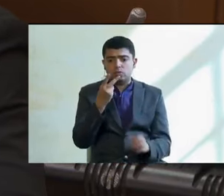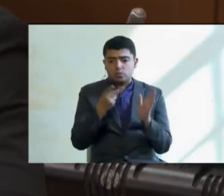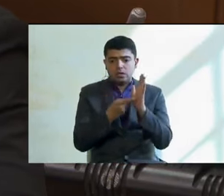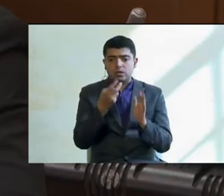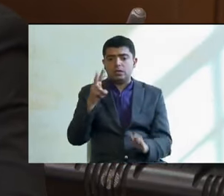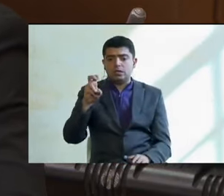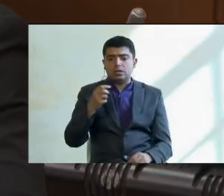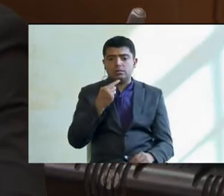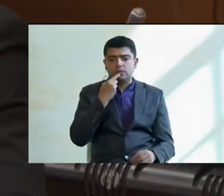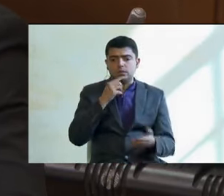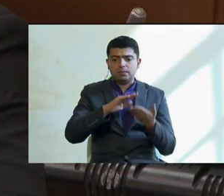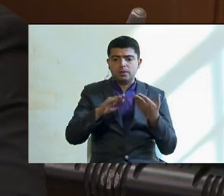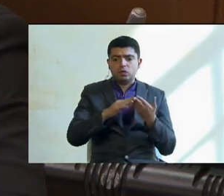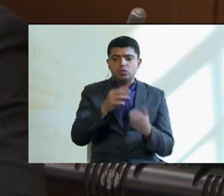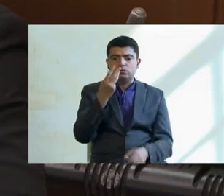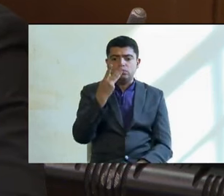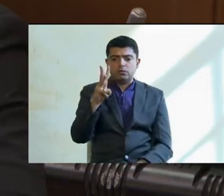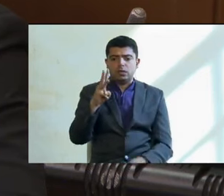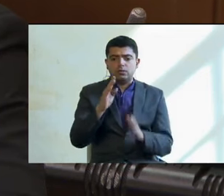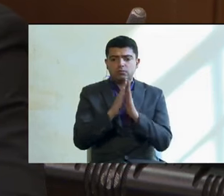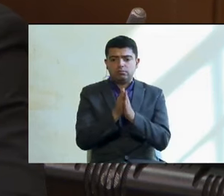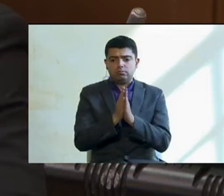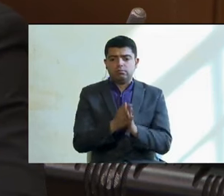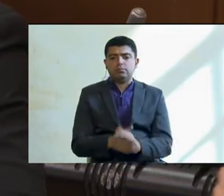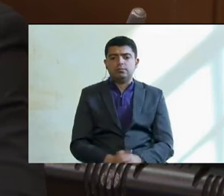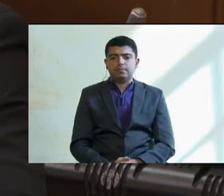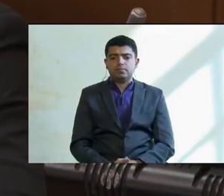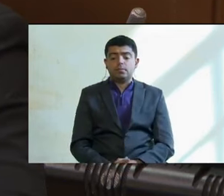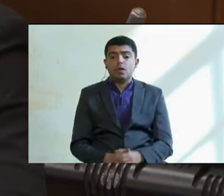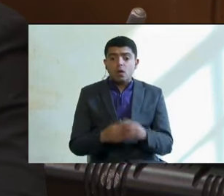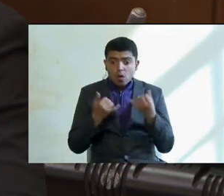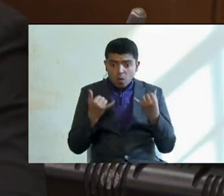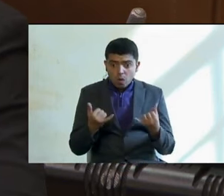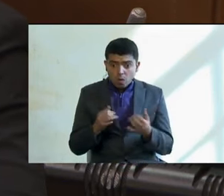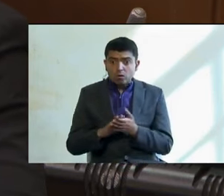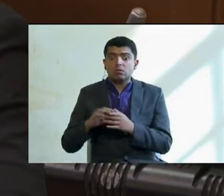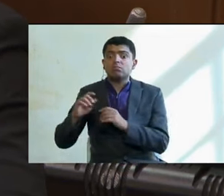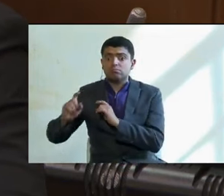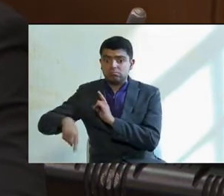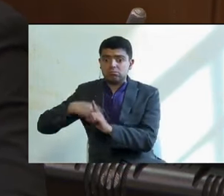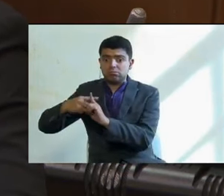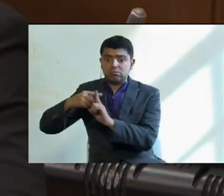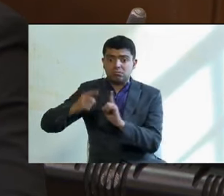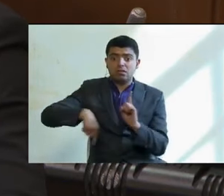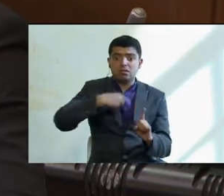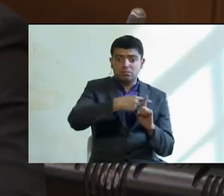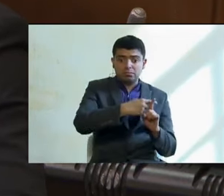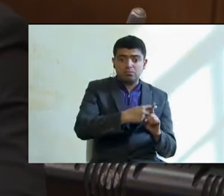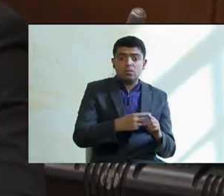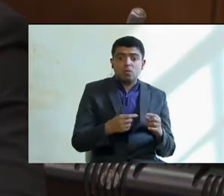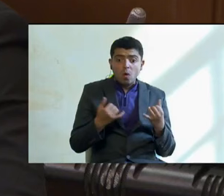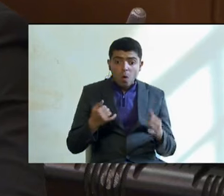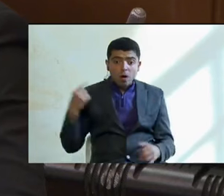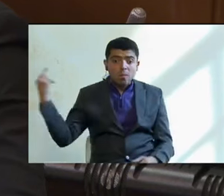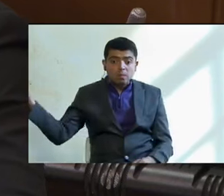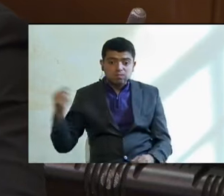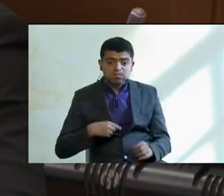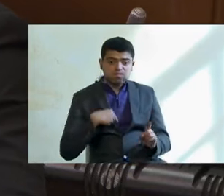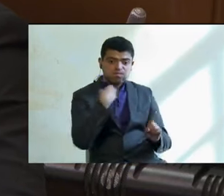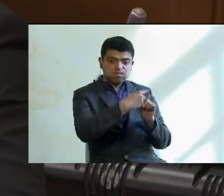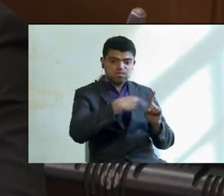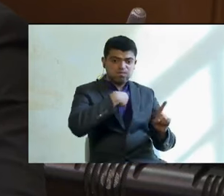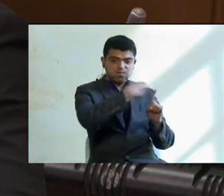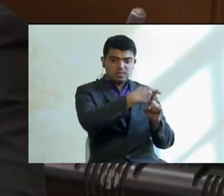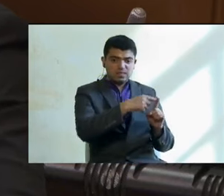denuncia en este momento están haciendo fuertes amenazas a los integrantes del nivel ejecutivo de